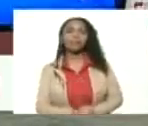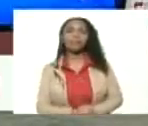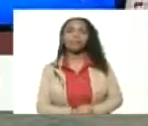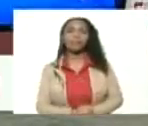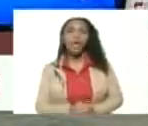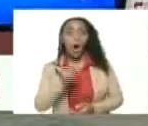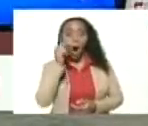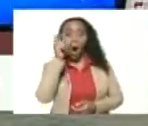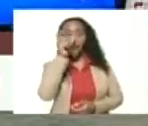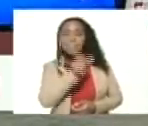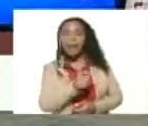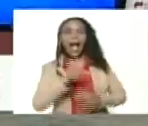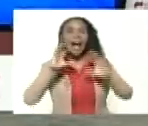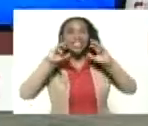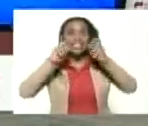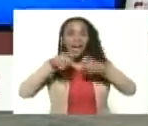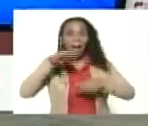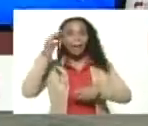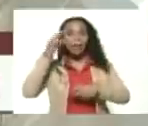maíz amarillo.